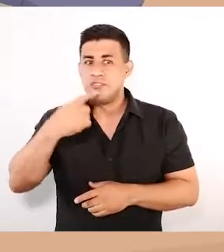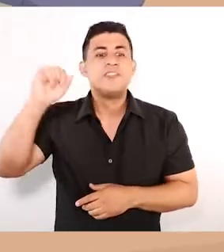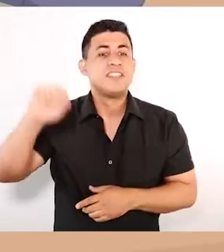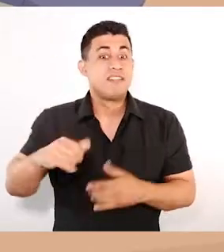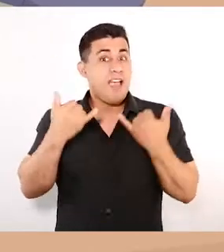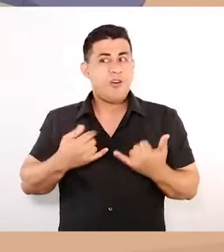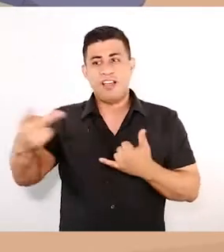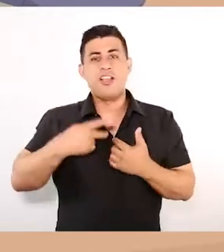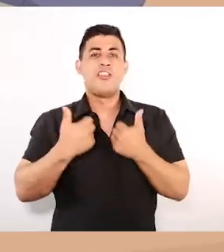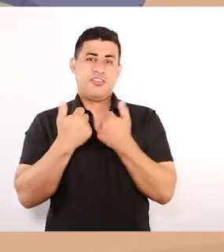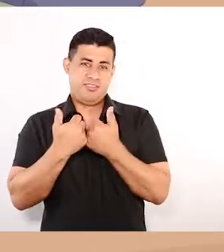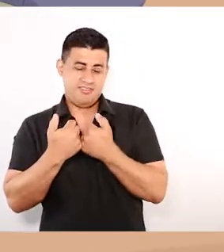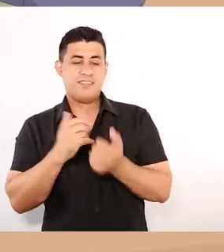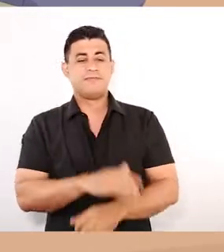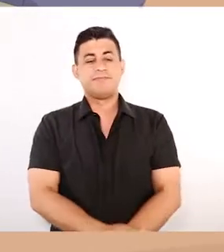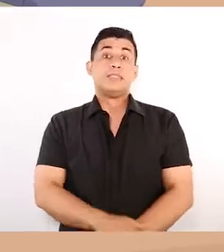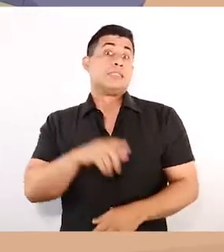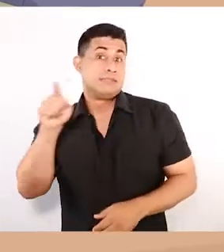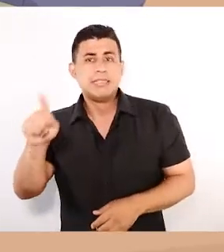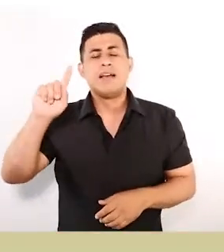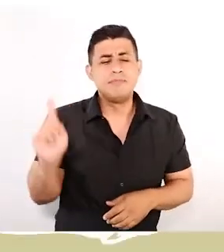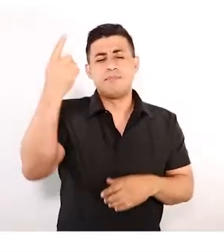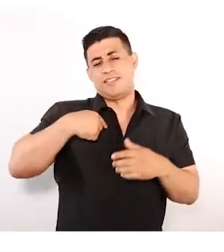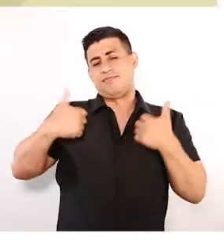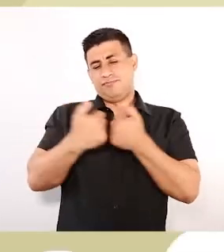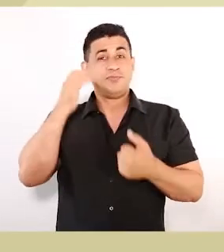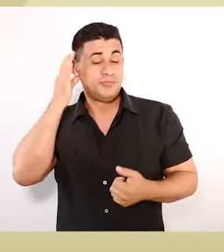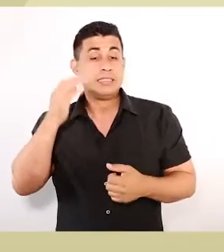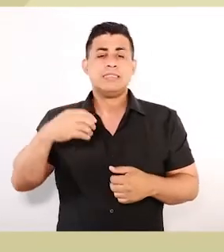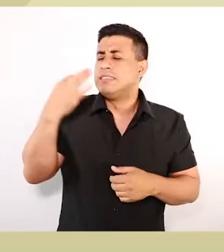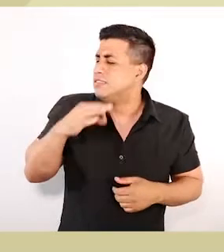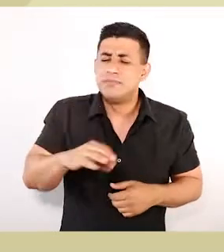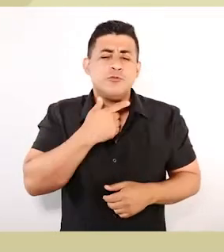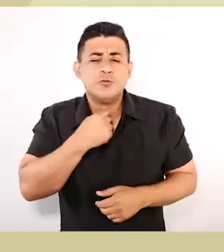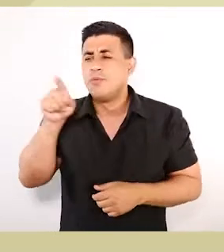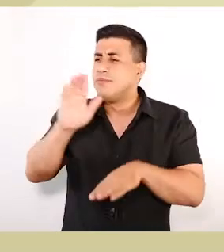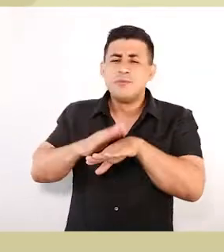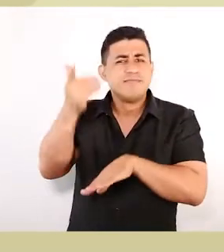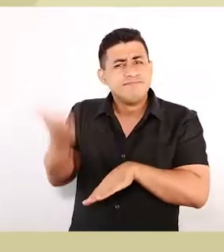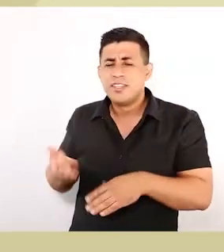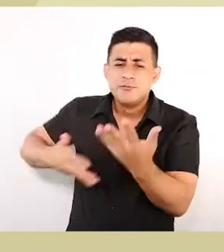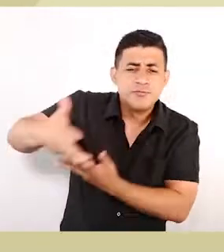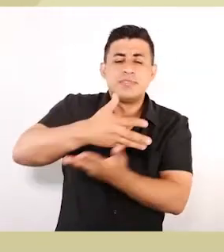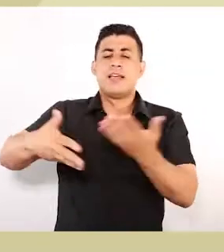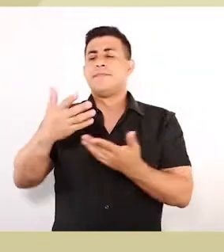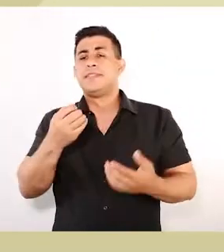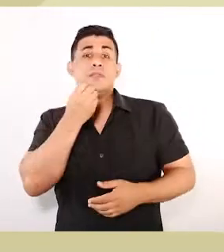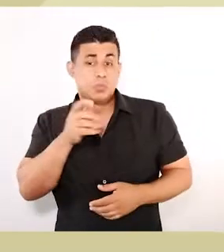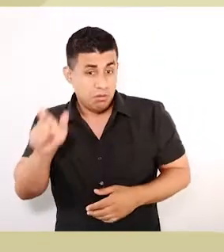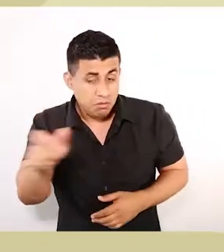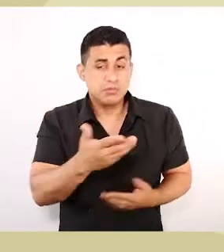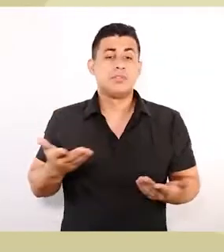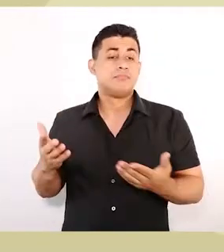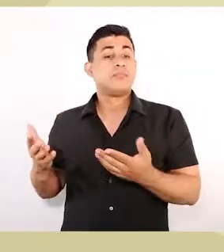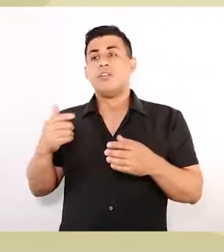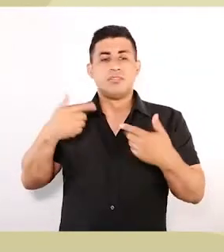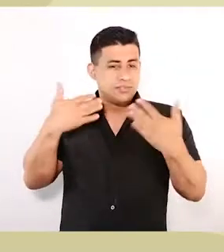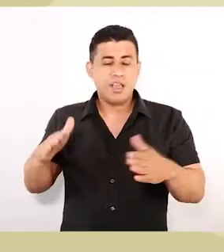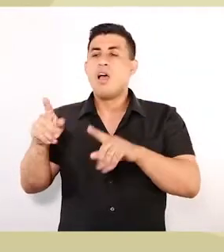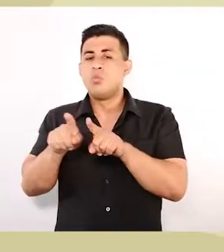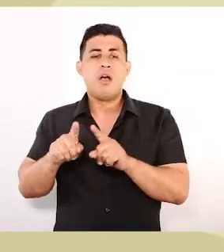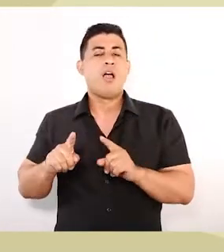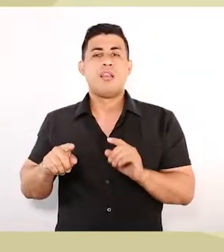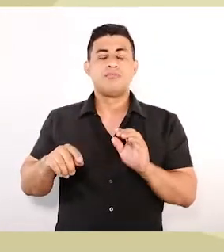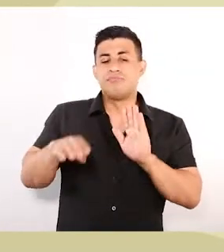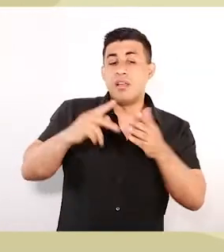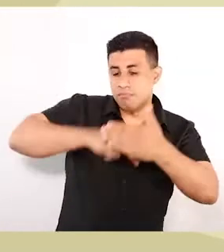sí. Y ahora somos enamorados. Ella es mi primera enamorada. Siempre me gustó porque era sociable y buena gente